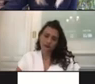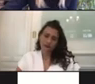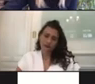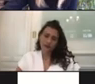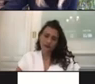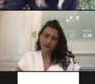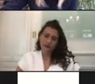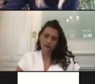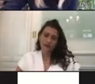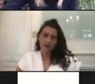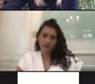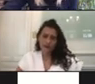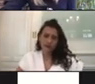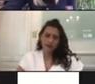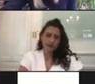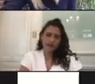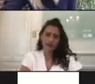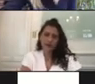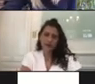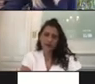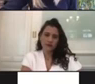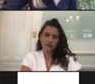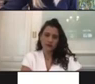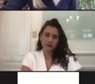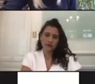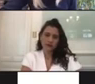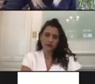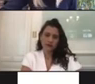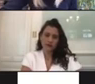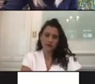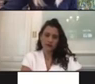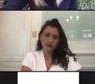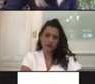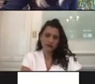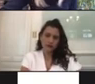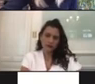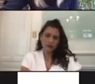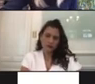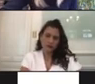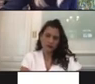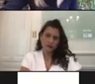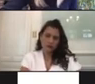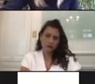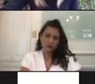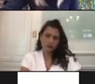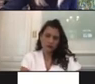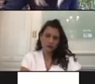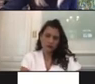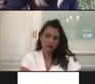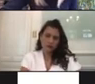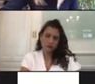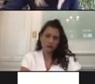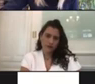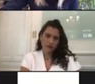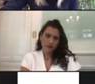público. El sistema de parques nacionales nació hace mucho tiempo y que realmente, de hecho, hay una película que también es una de